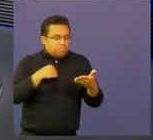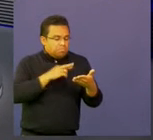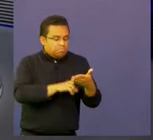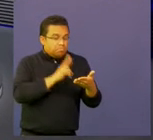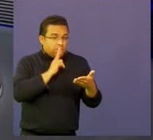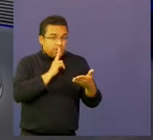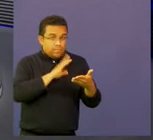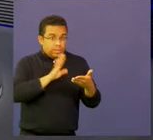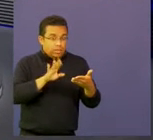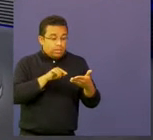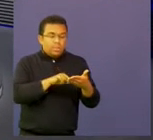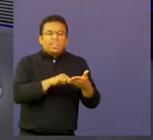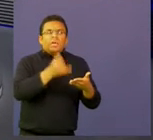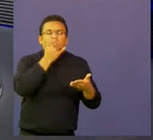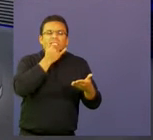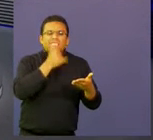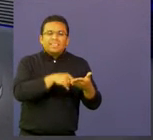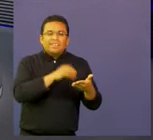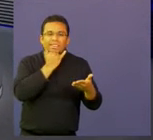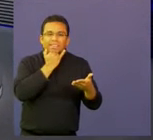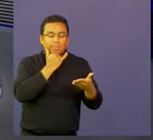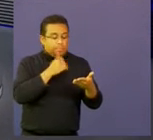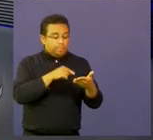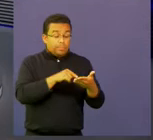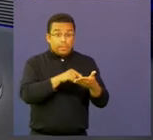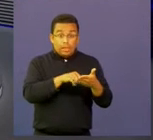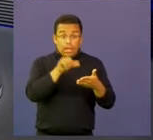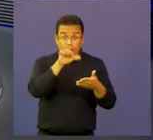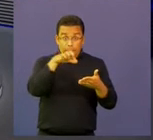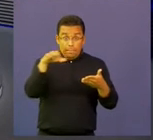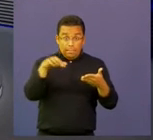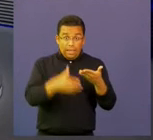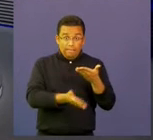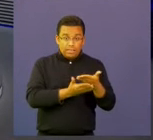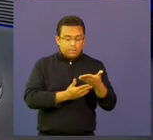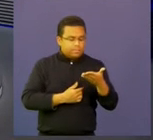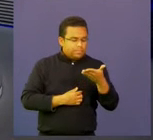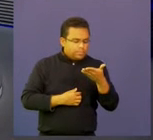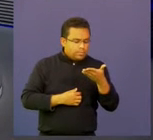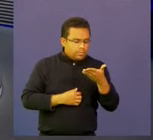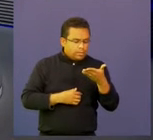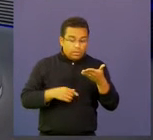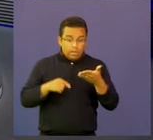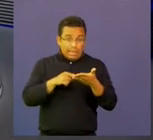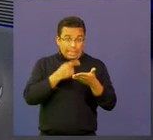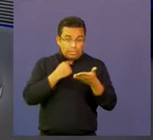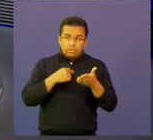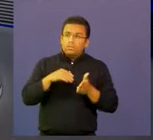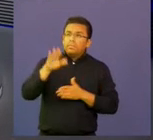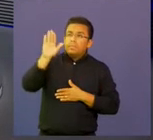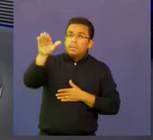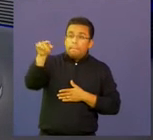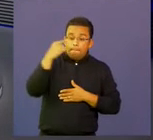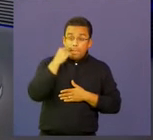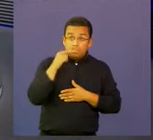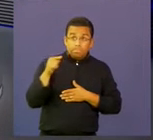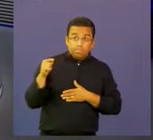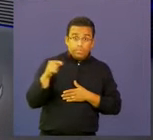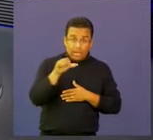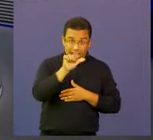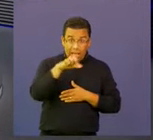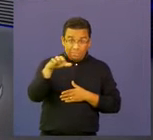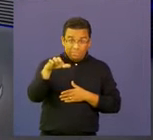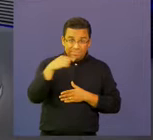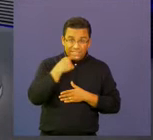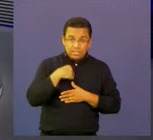final es el siguiente. La aplicación le empieza a decir, oiga, a este niño específico, usted no lo